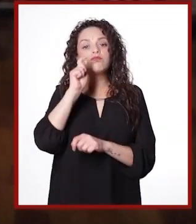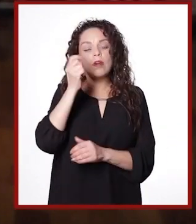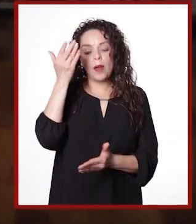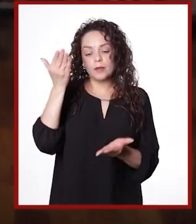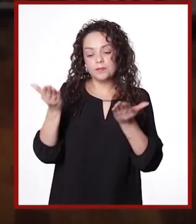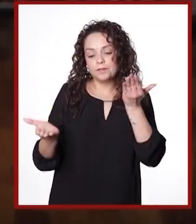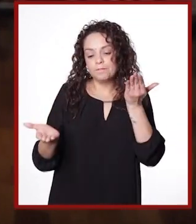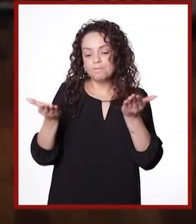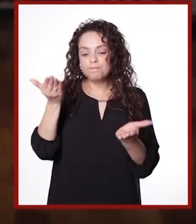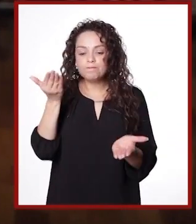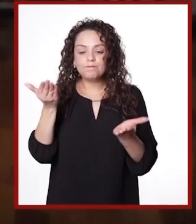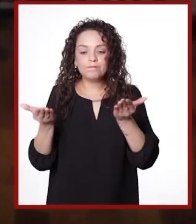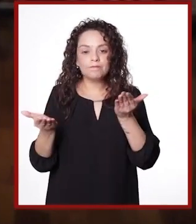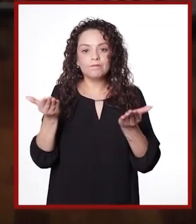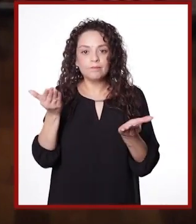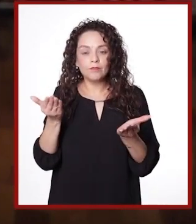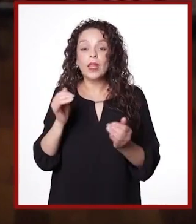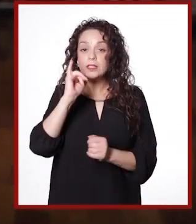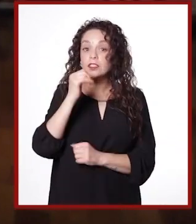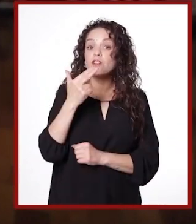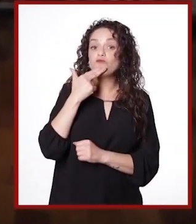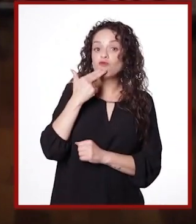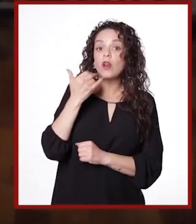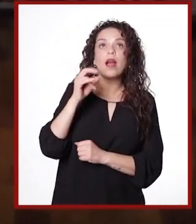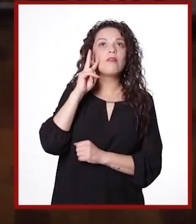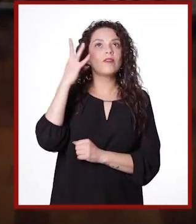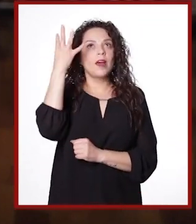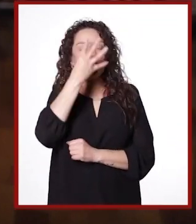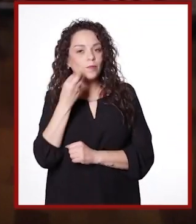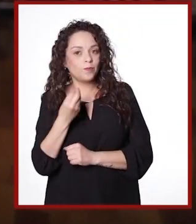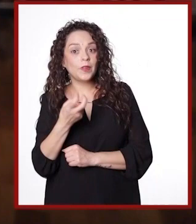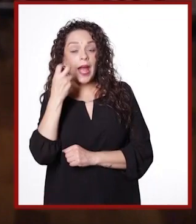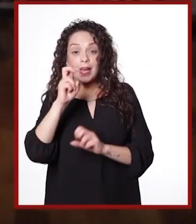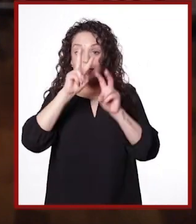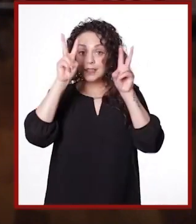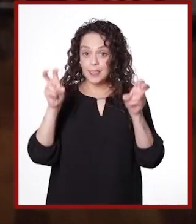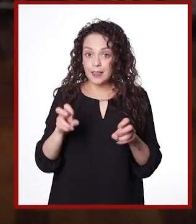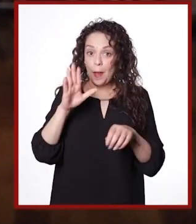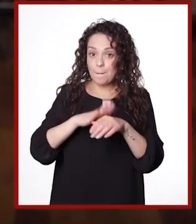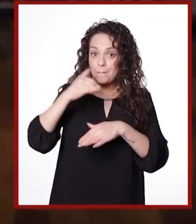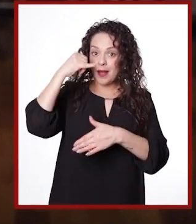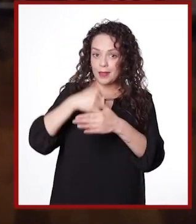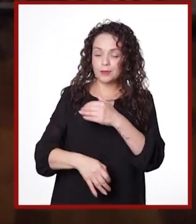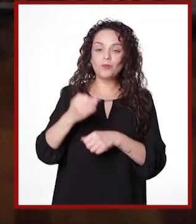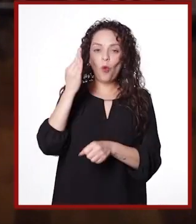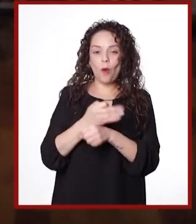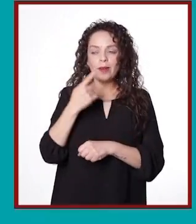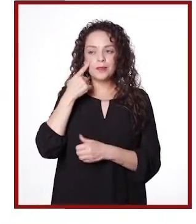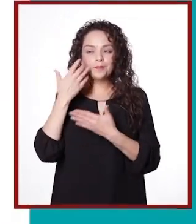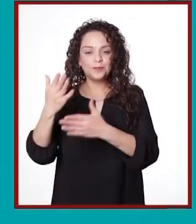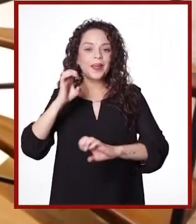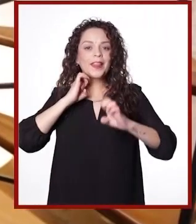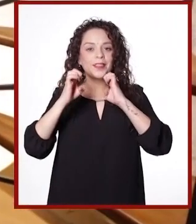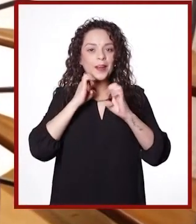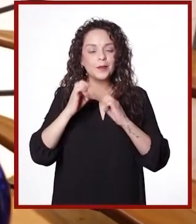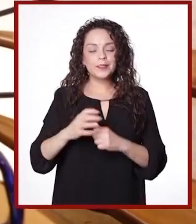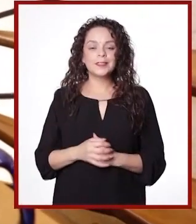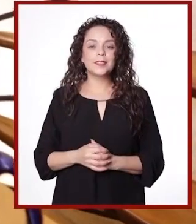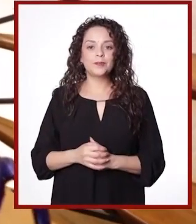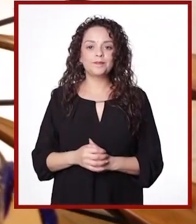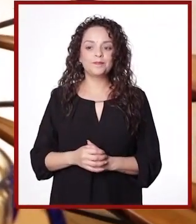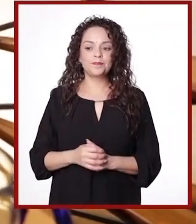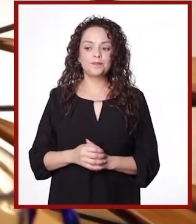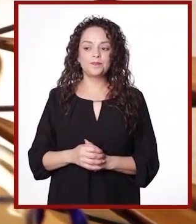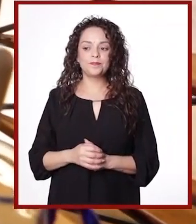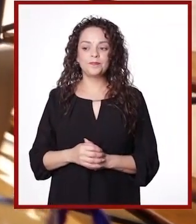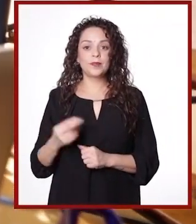ideal entre lo estético y lo funcional. Para abordar más sobre este tema, vamos a nuestra siguiente entrevista. Para saber